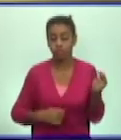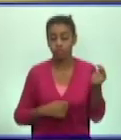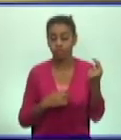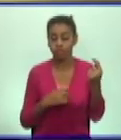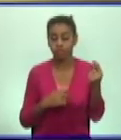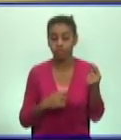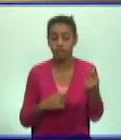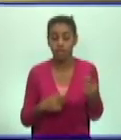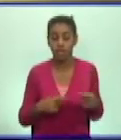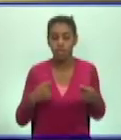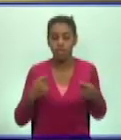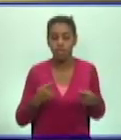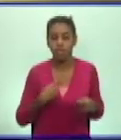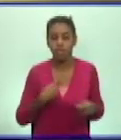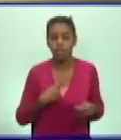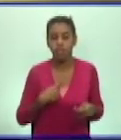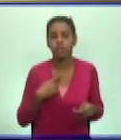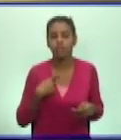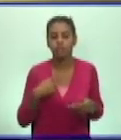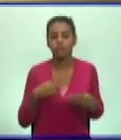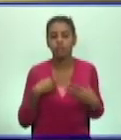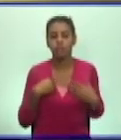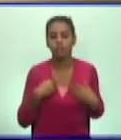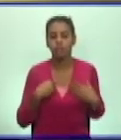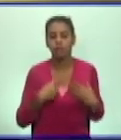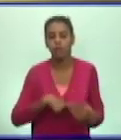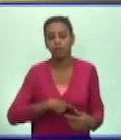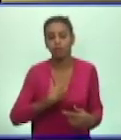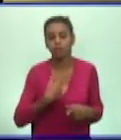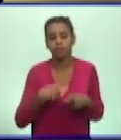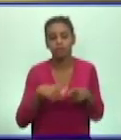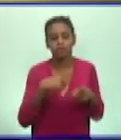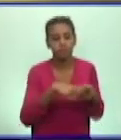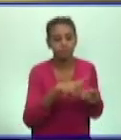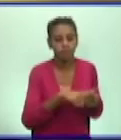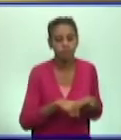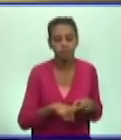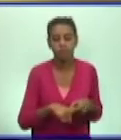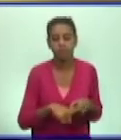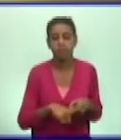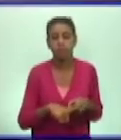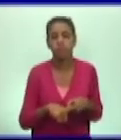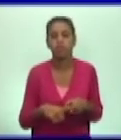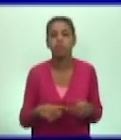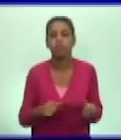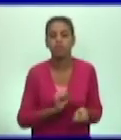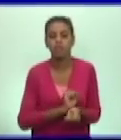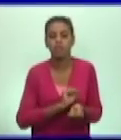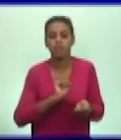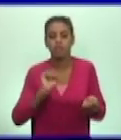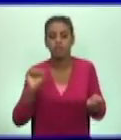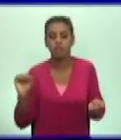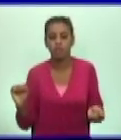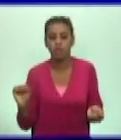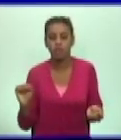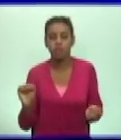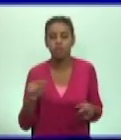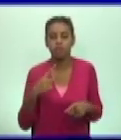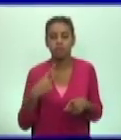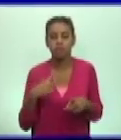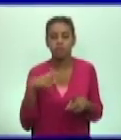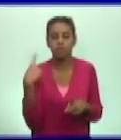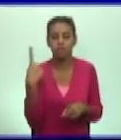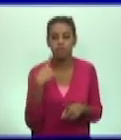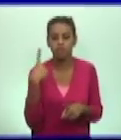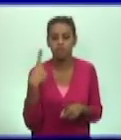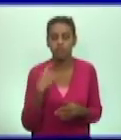todo un pueblo volcado a esa independencia, a esa liberación nacional, lo que logró precisamente que se llevara a esa independencia. Y como